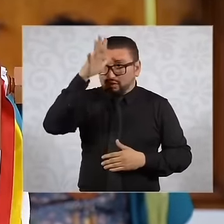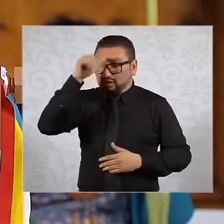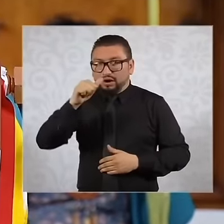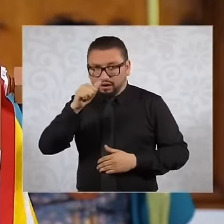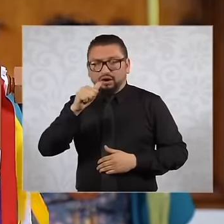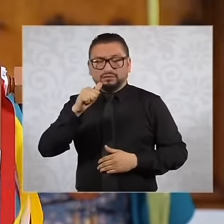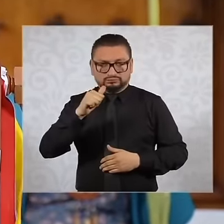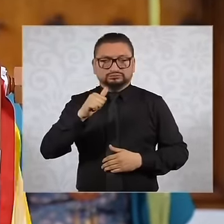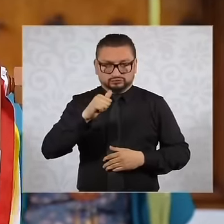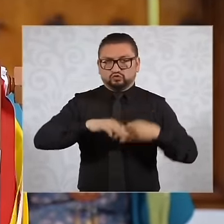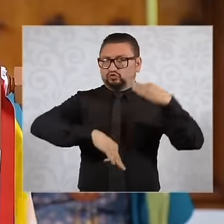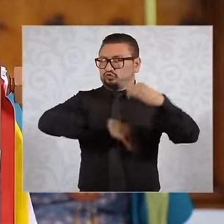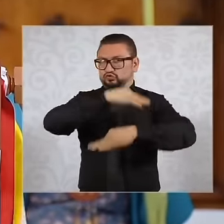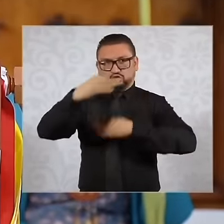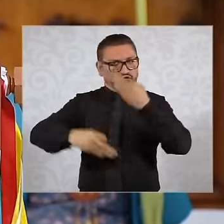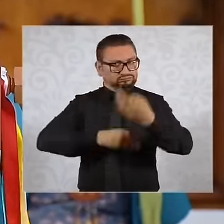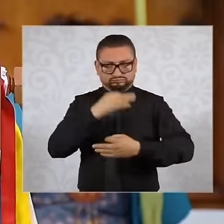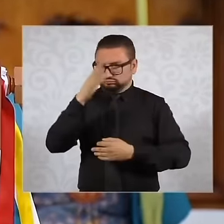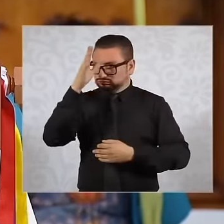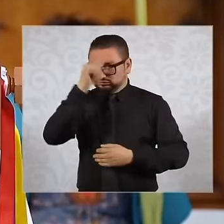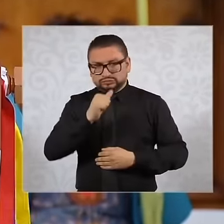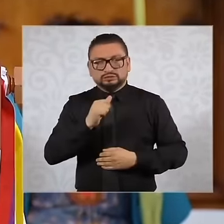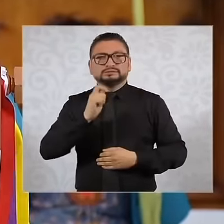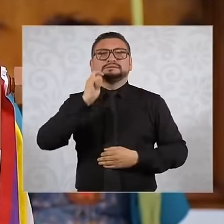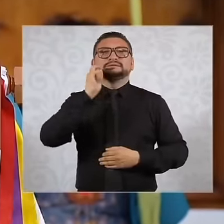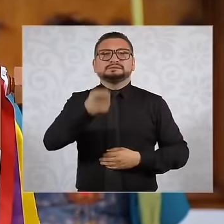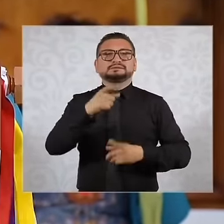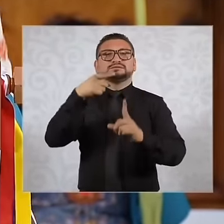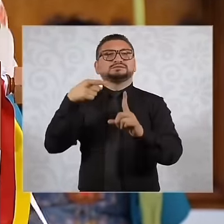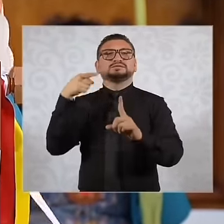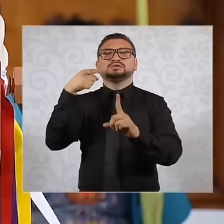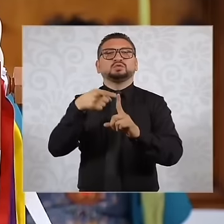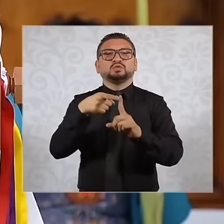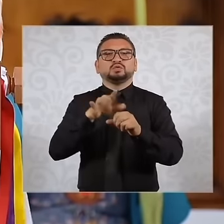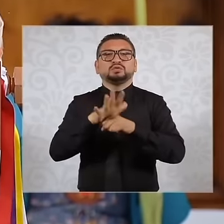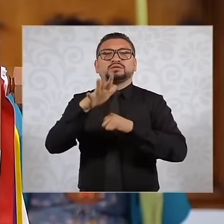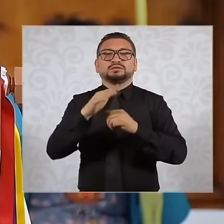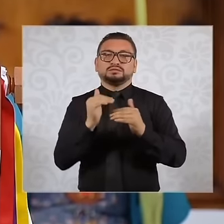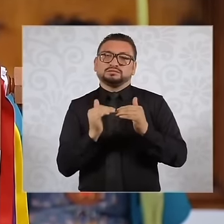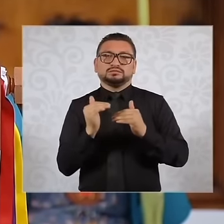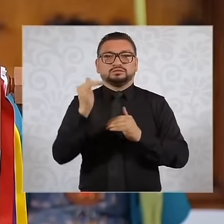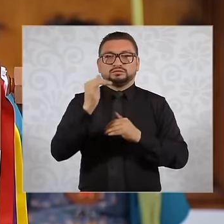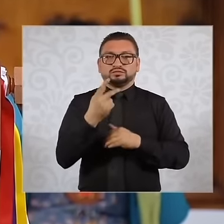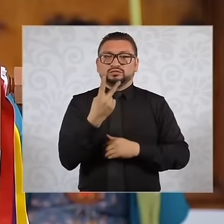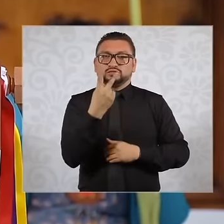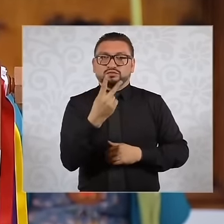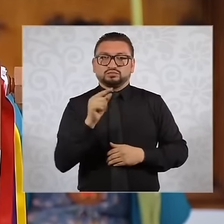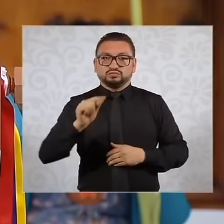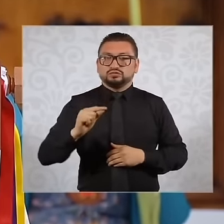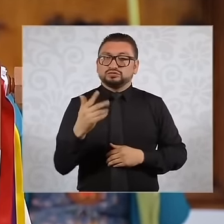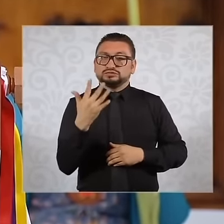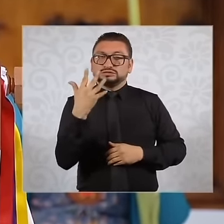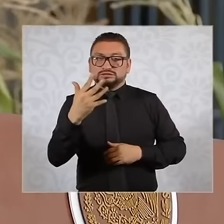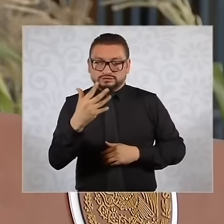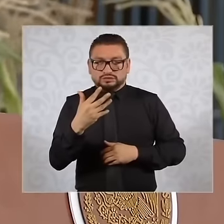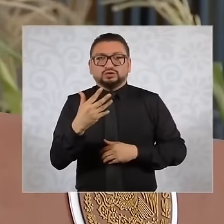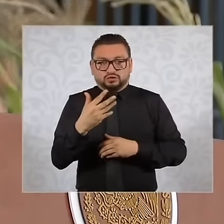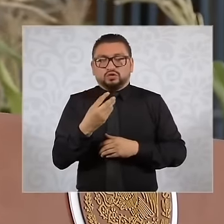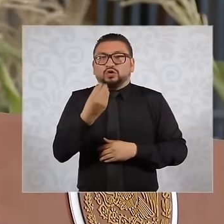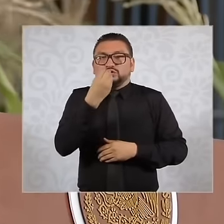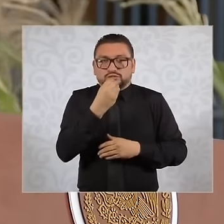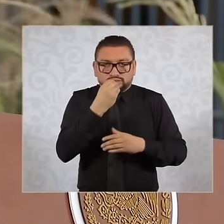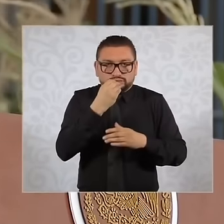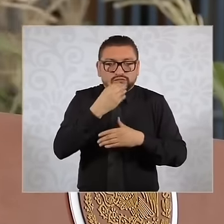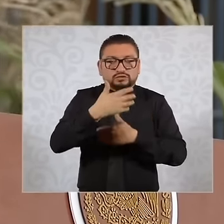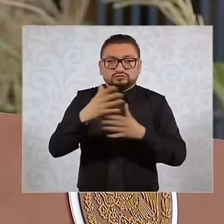con todas. Ya lo escucharon. Se trata de llegar a 2.5 canastas básicas. Actualmente está